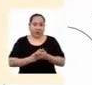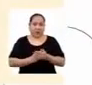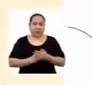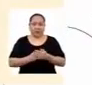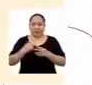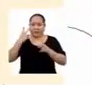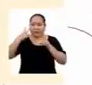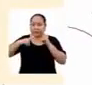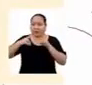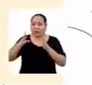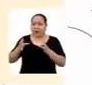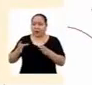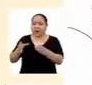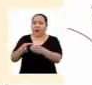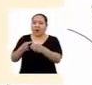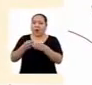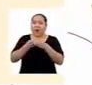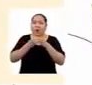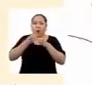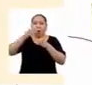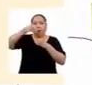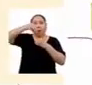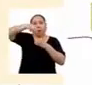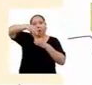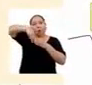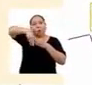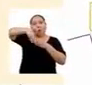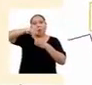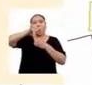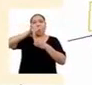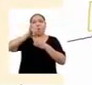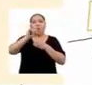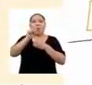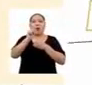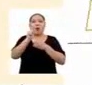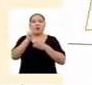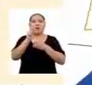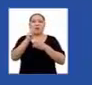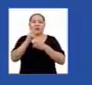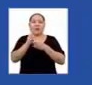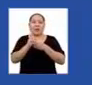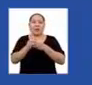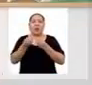muestra y la estrategia de recolección de la información.